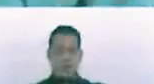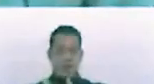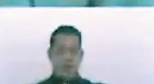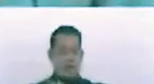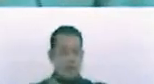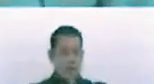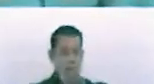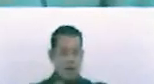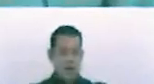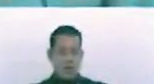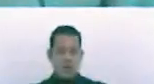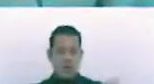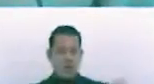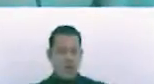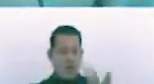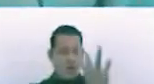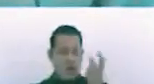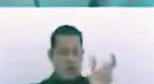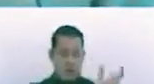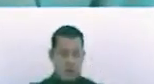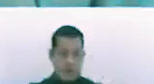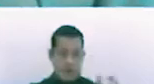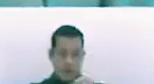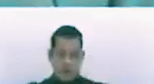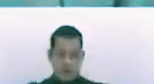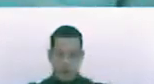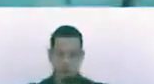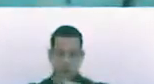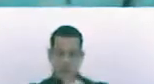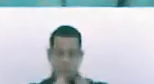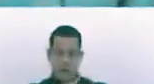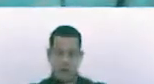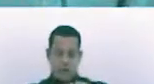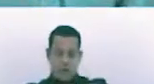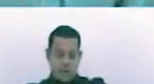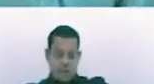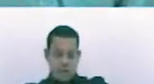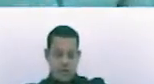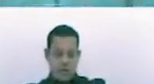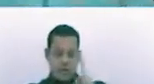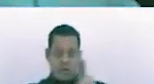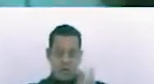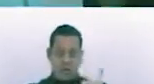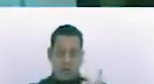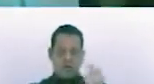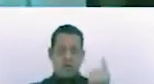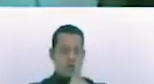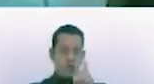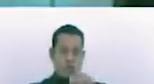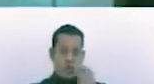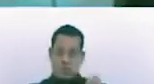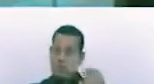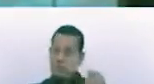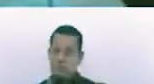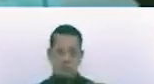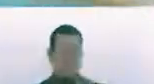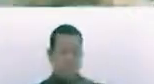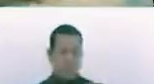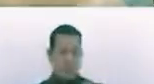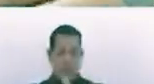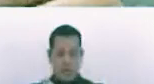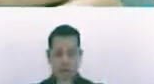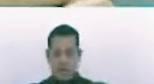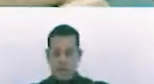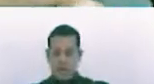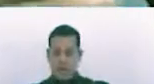que pagar la renovación que se hace a la hora de modificar el domicilio en el DUI. Simplemente eso, que los